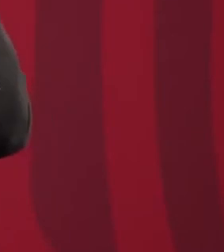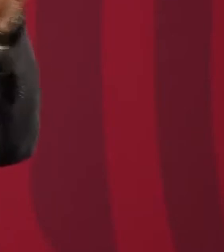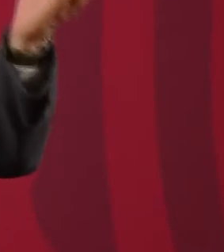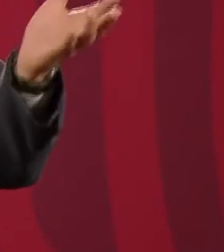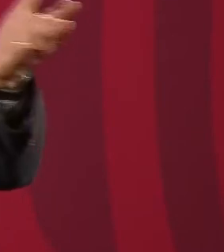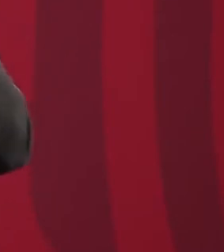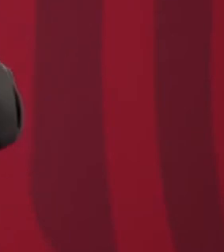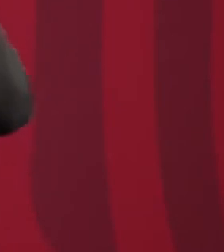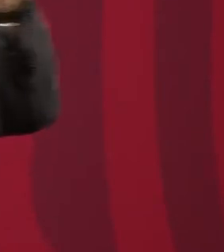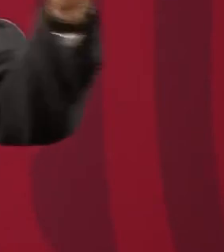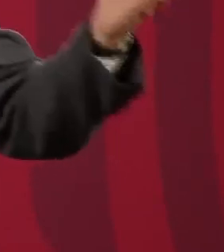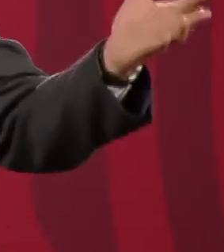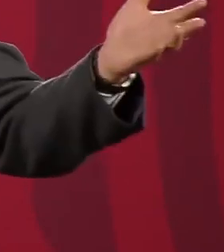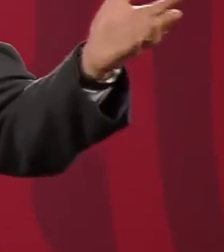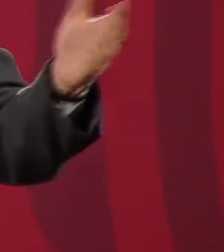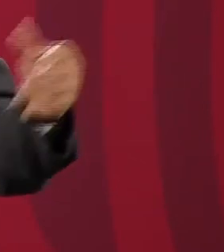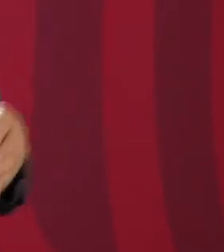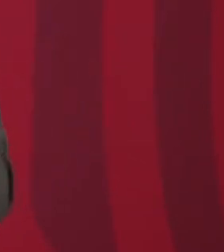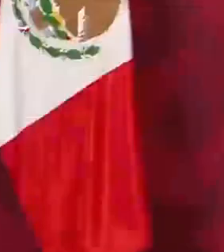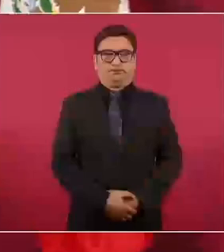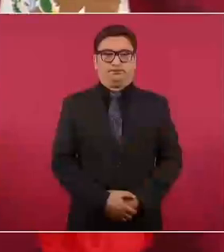reuniones aburridas o no sé qué.